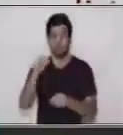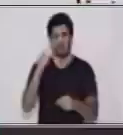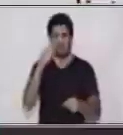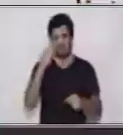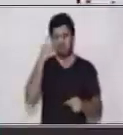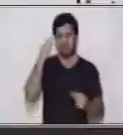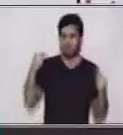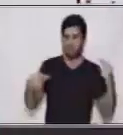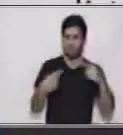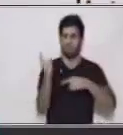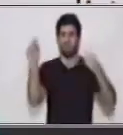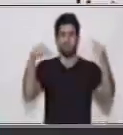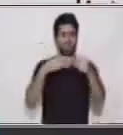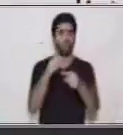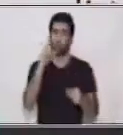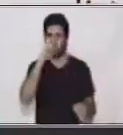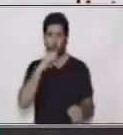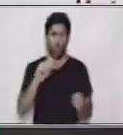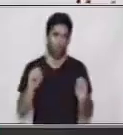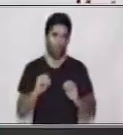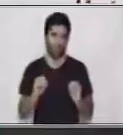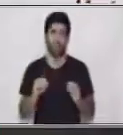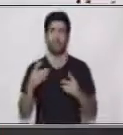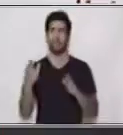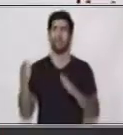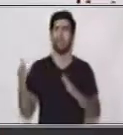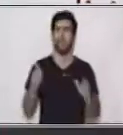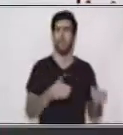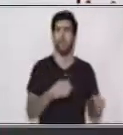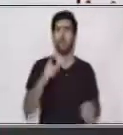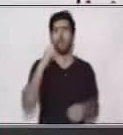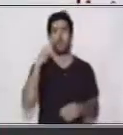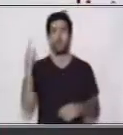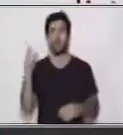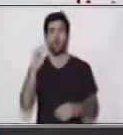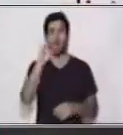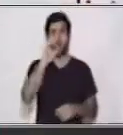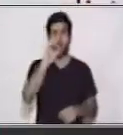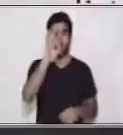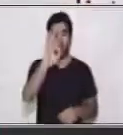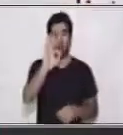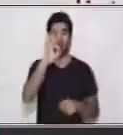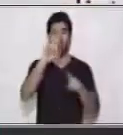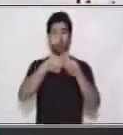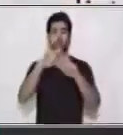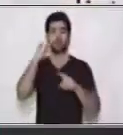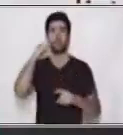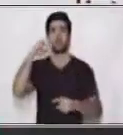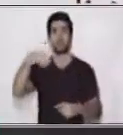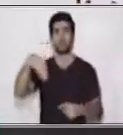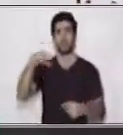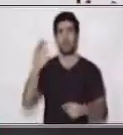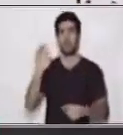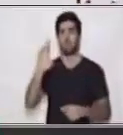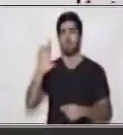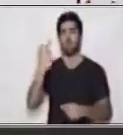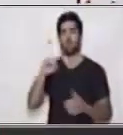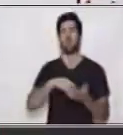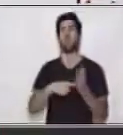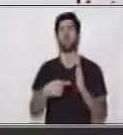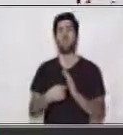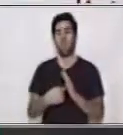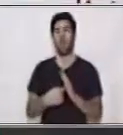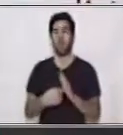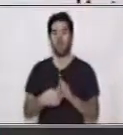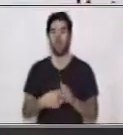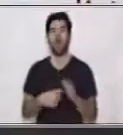completa no la hay. Luego tenemos el oxímoron. Las palabras que expresan